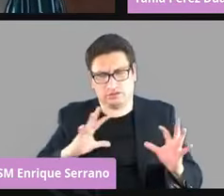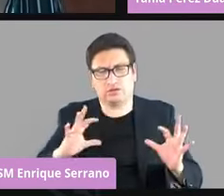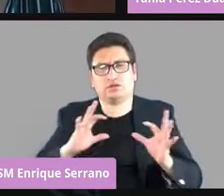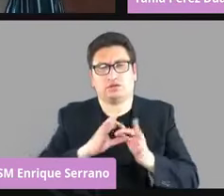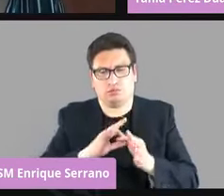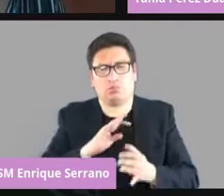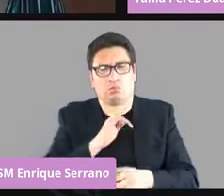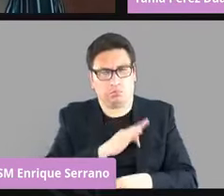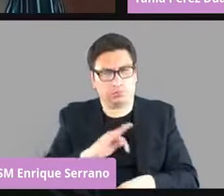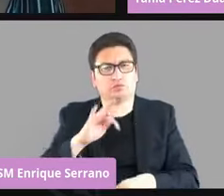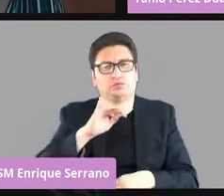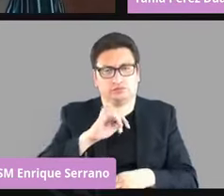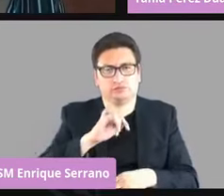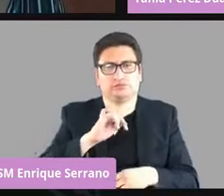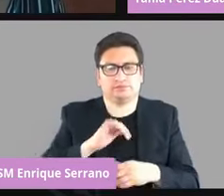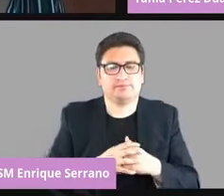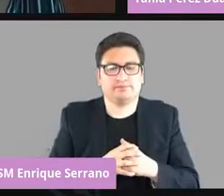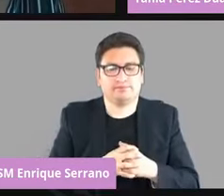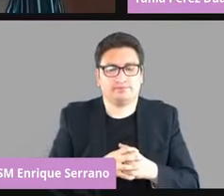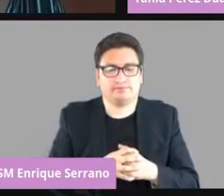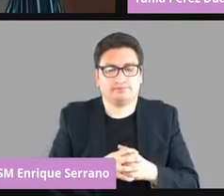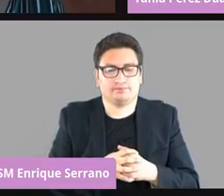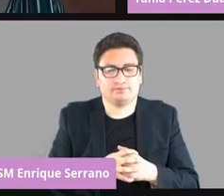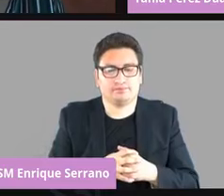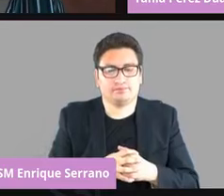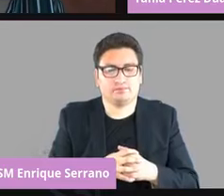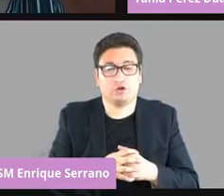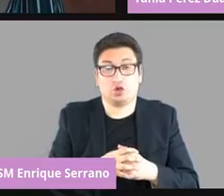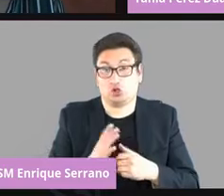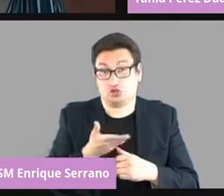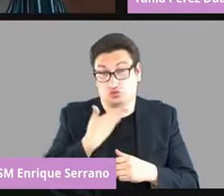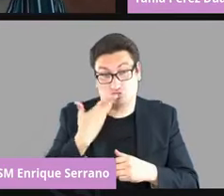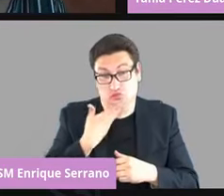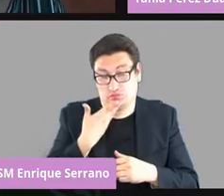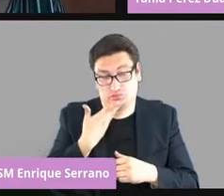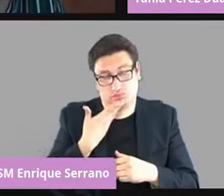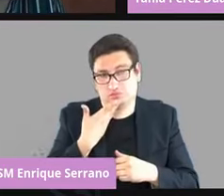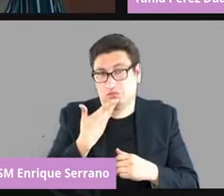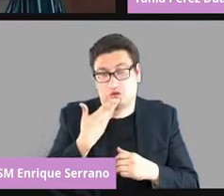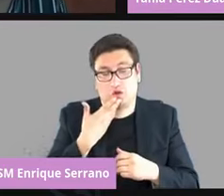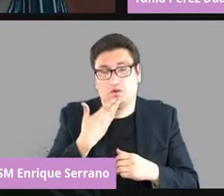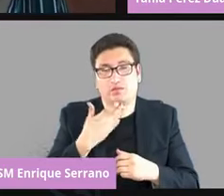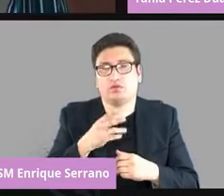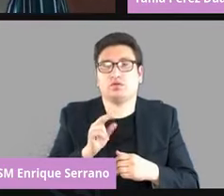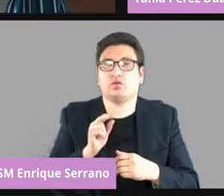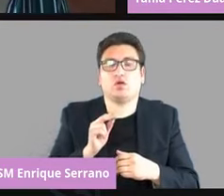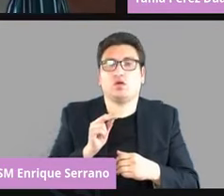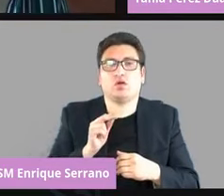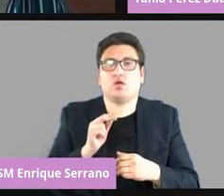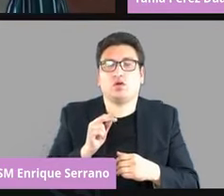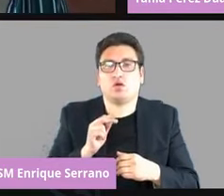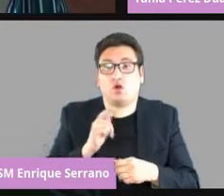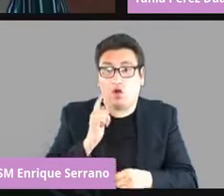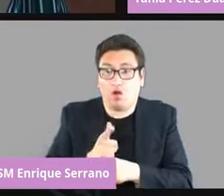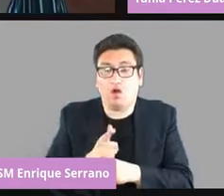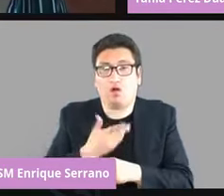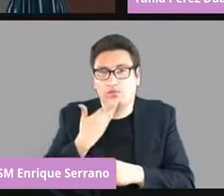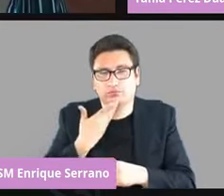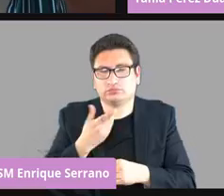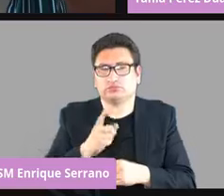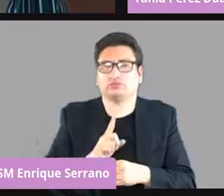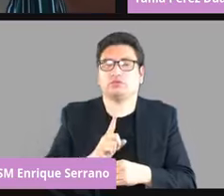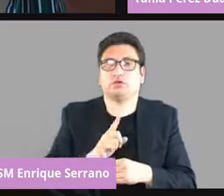puede haber comorbilidad. No es tan común, o sea, no es algo que encontremos tan común,